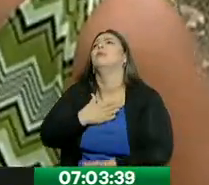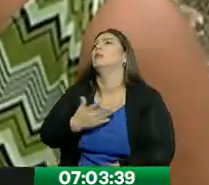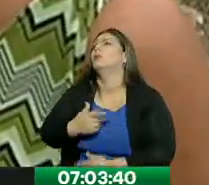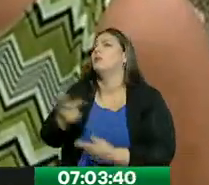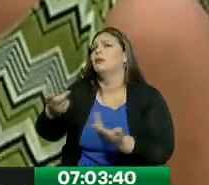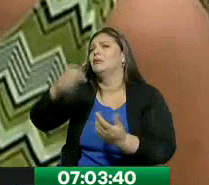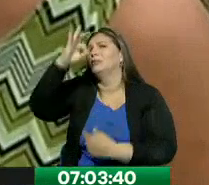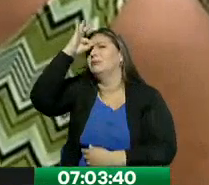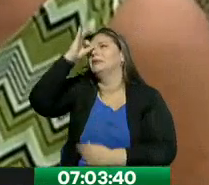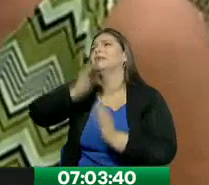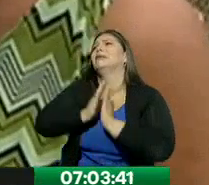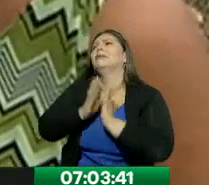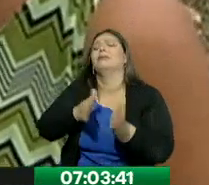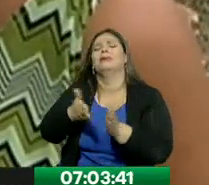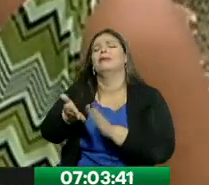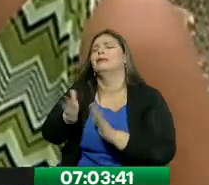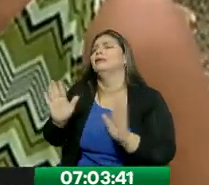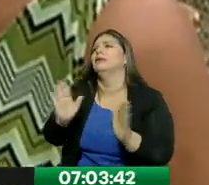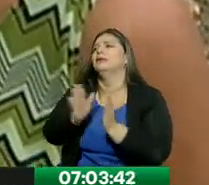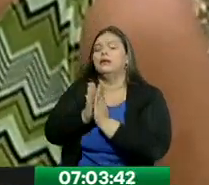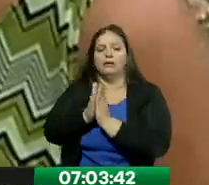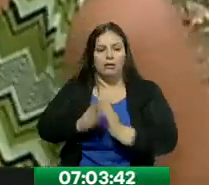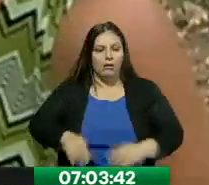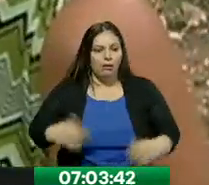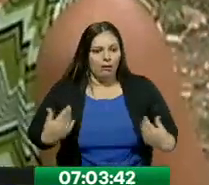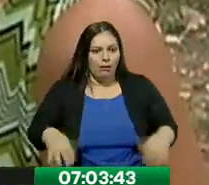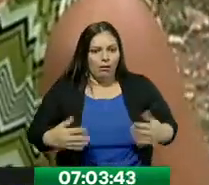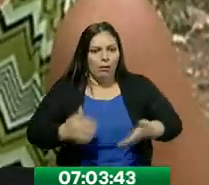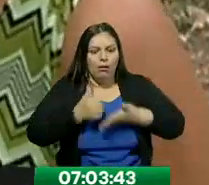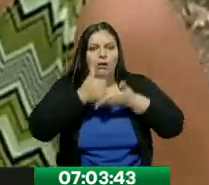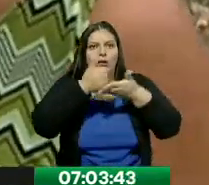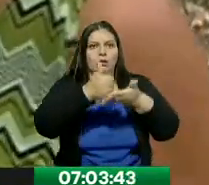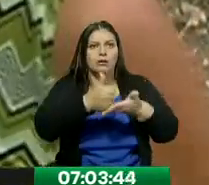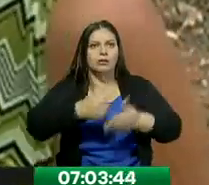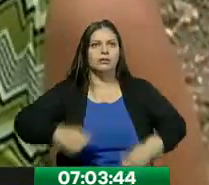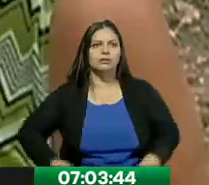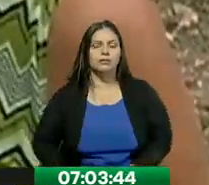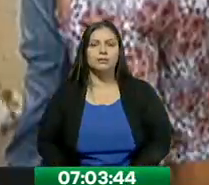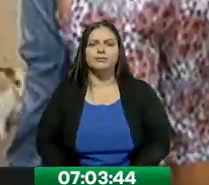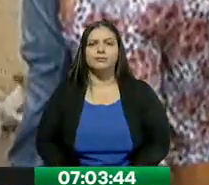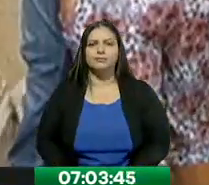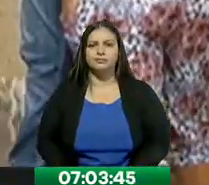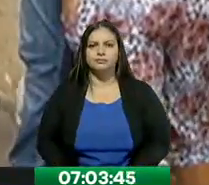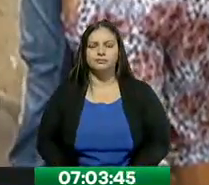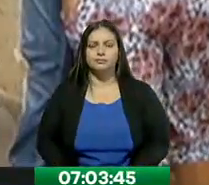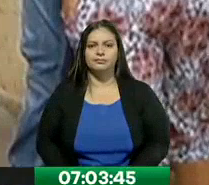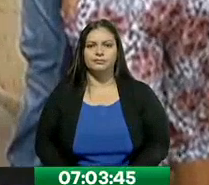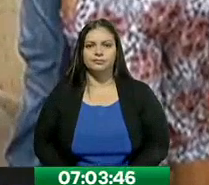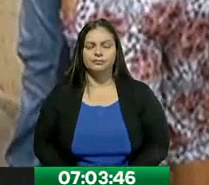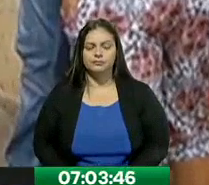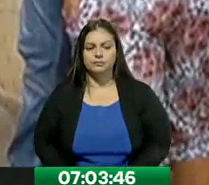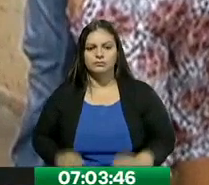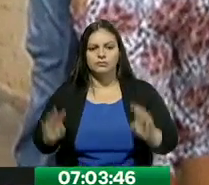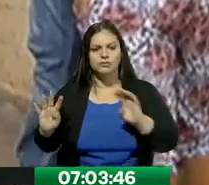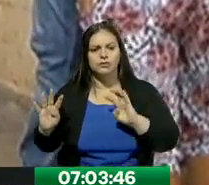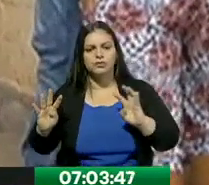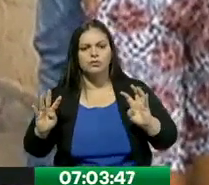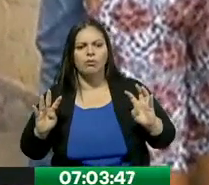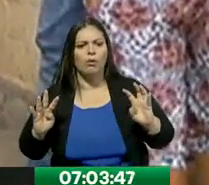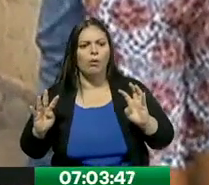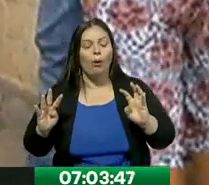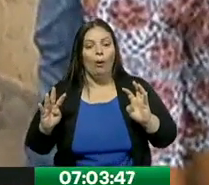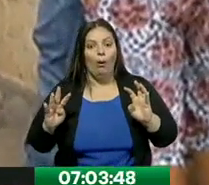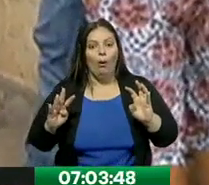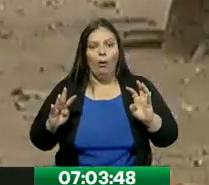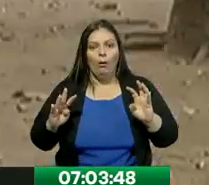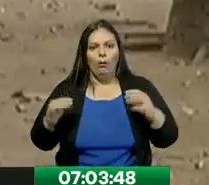ellos se vinieron en buena, no han venido peleando nada, pero eso sucedió cuando no había nadie por aquí. Aquí están sorprendidos por lo que sucedió en ese humilde